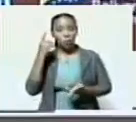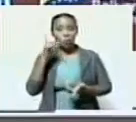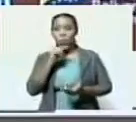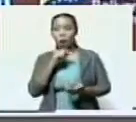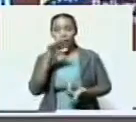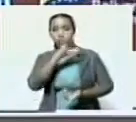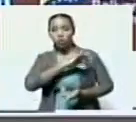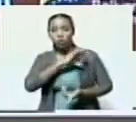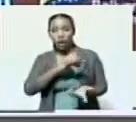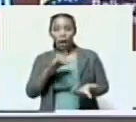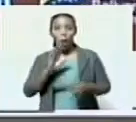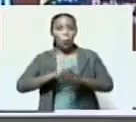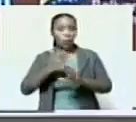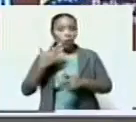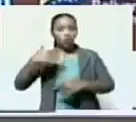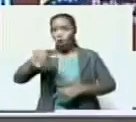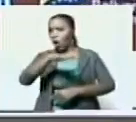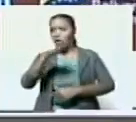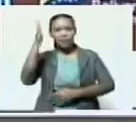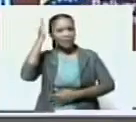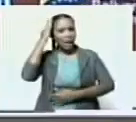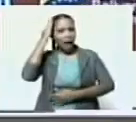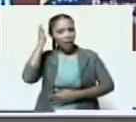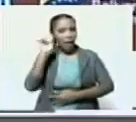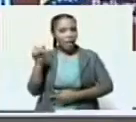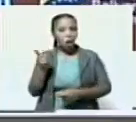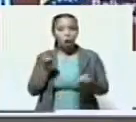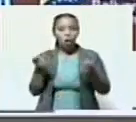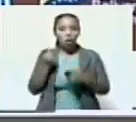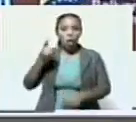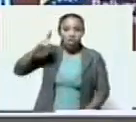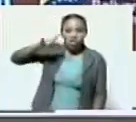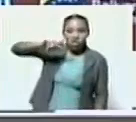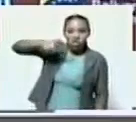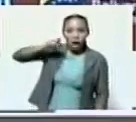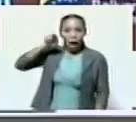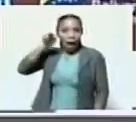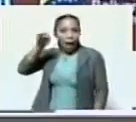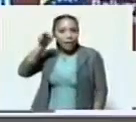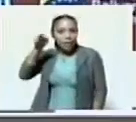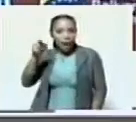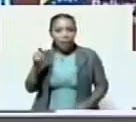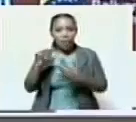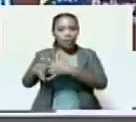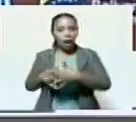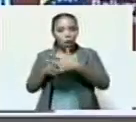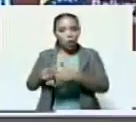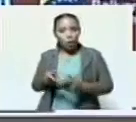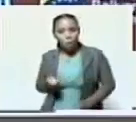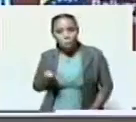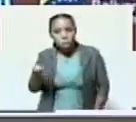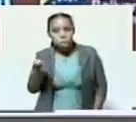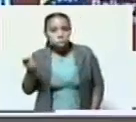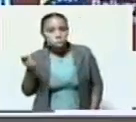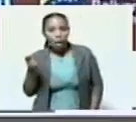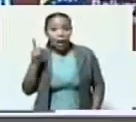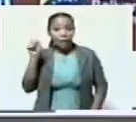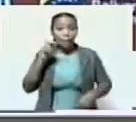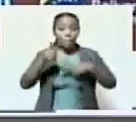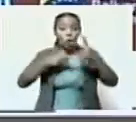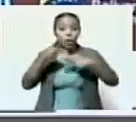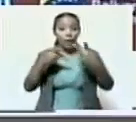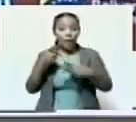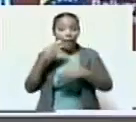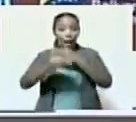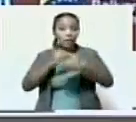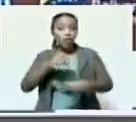también, porque todos sabemos que esto viene manejado desde el Imperio del Norte, todas estas políticas que han devenido en este